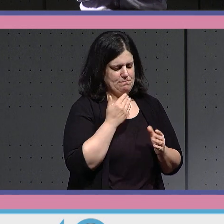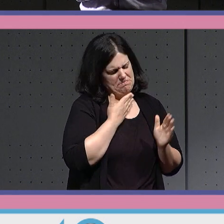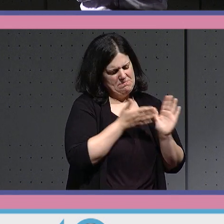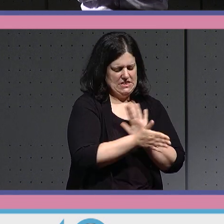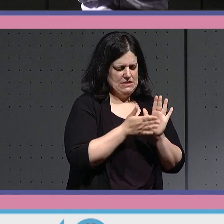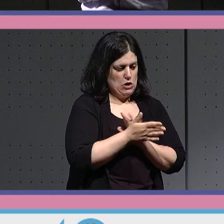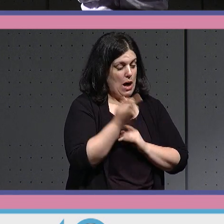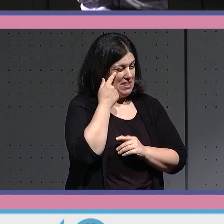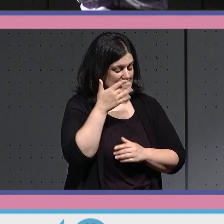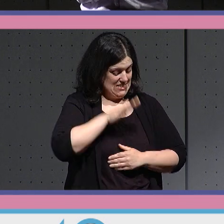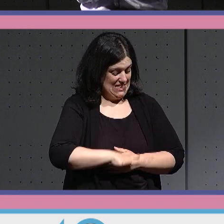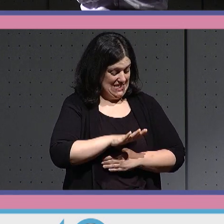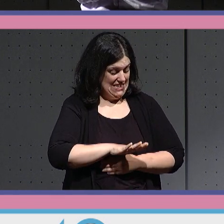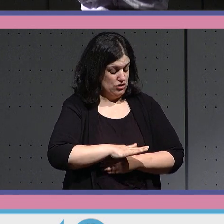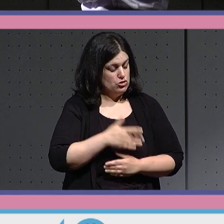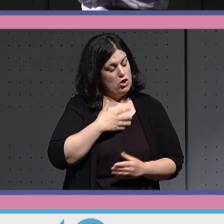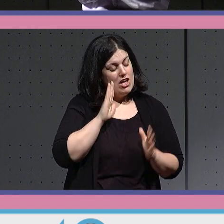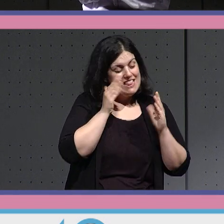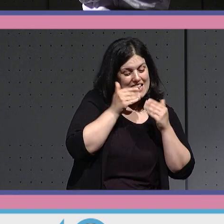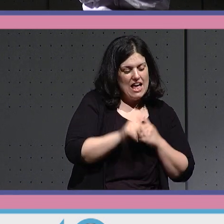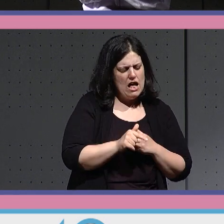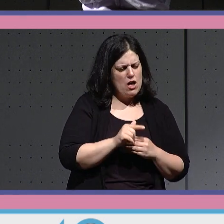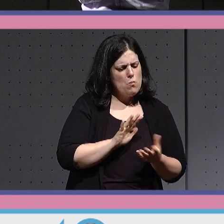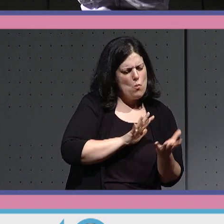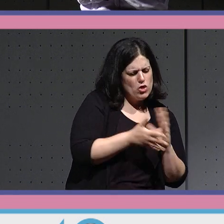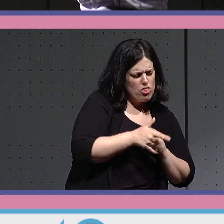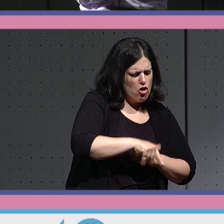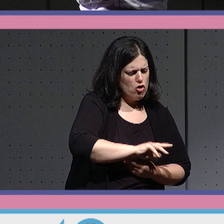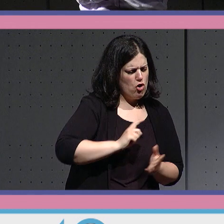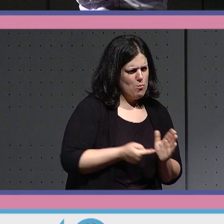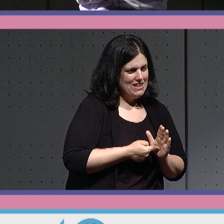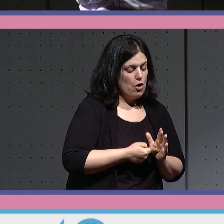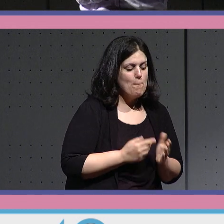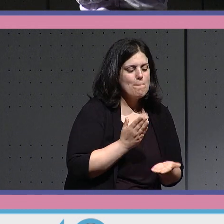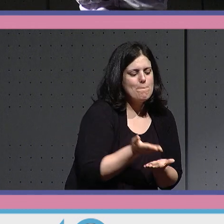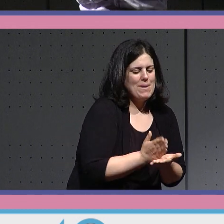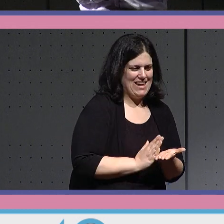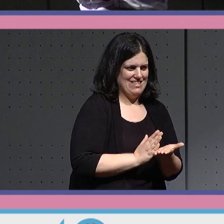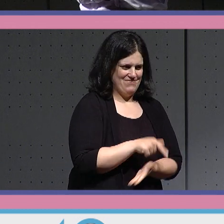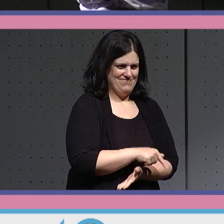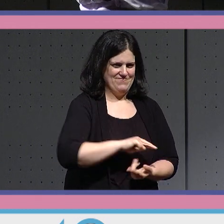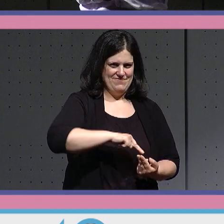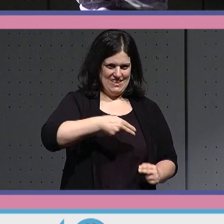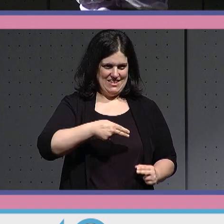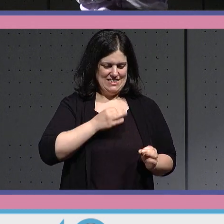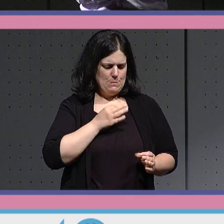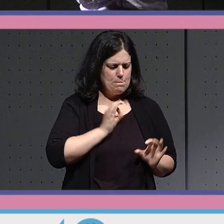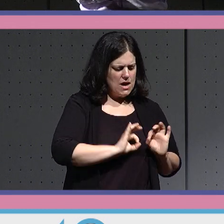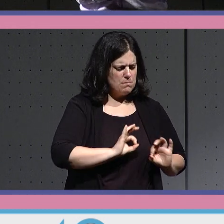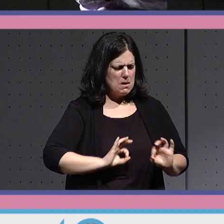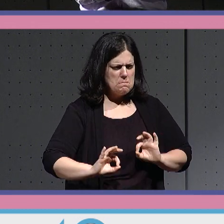todas las células del cuerpo mutadas, sino solamente una de la parte de las células del cuerpo mutadas. Son mosaicos.